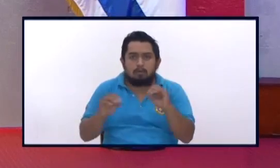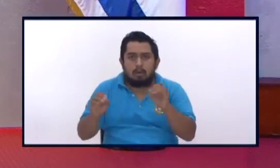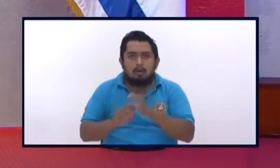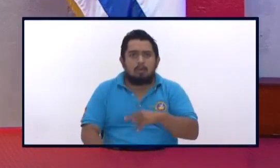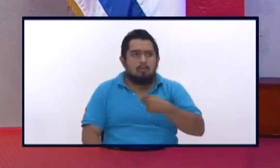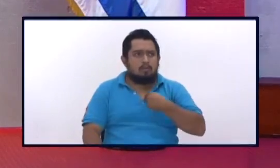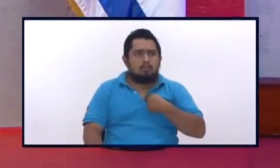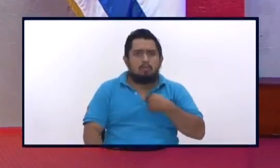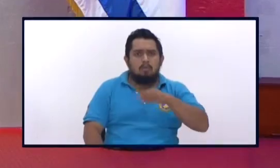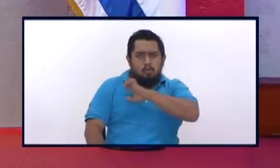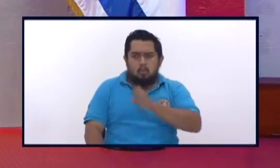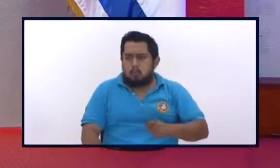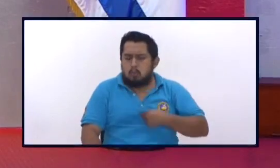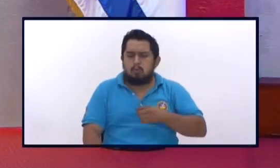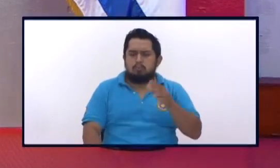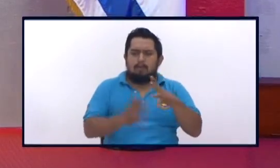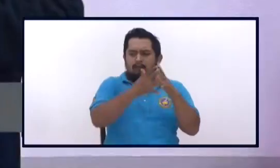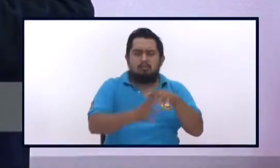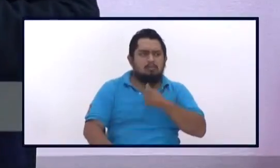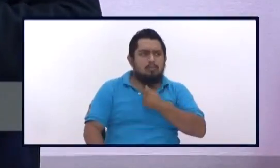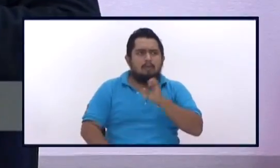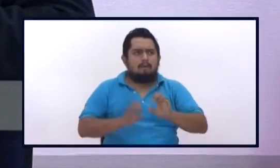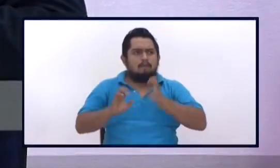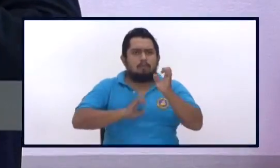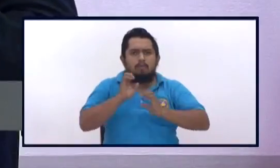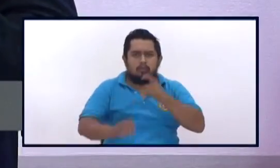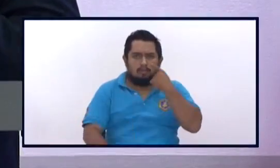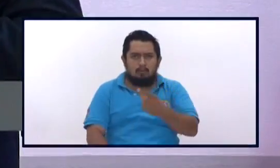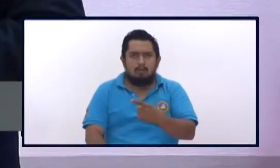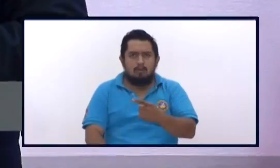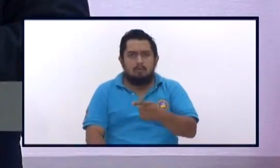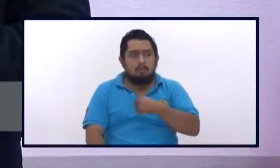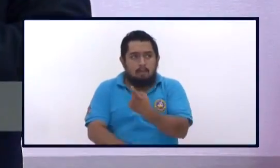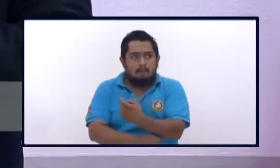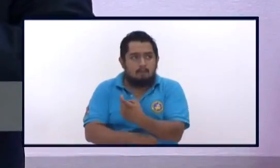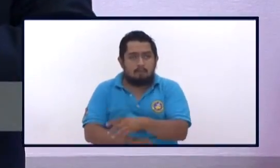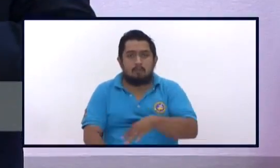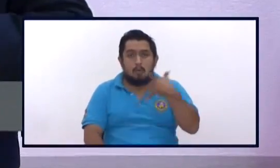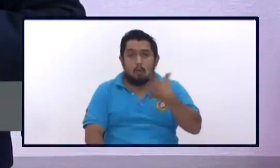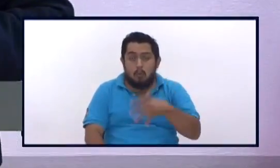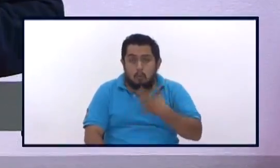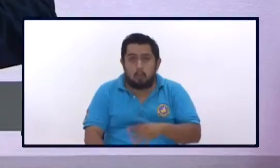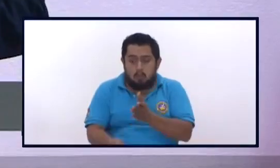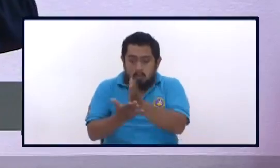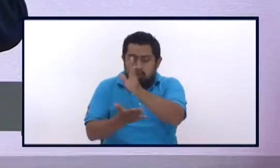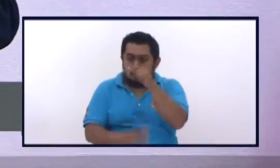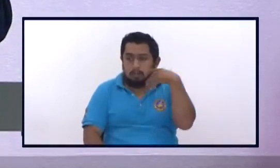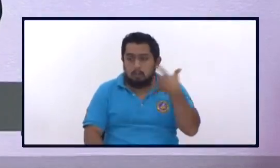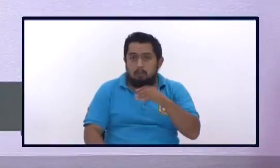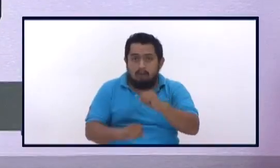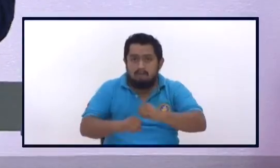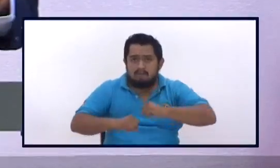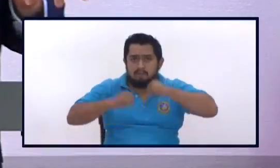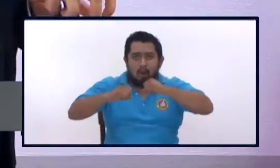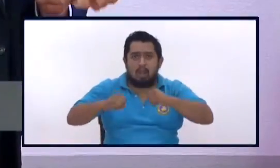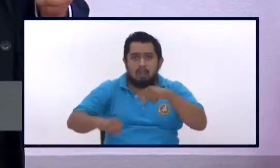sentía patriota yo me sentía animado a lo que voy que esos animalitos son impresionantemente fuertes